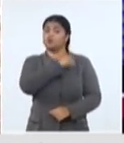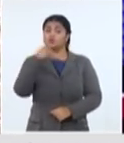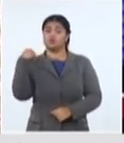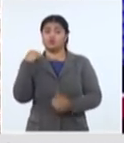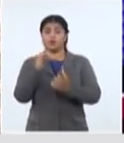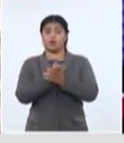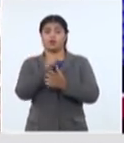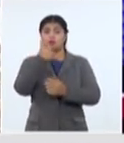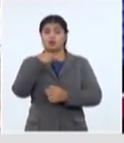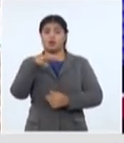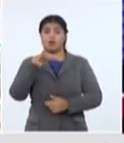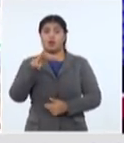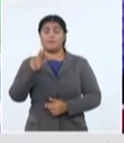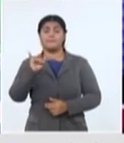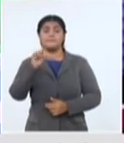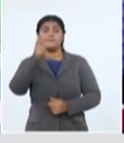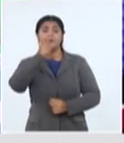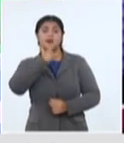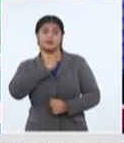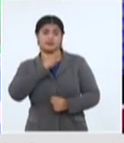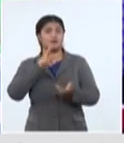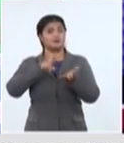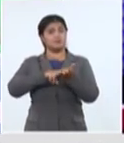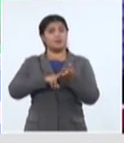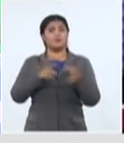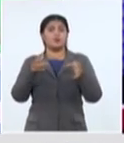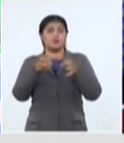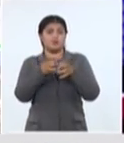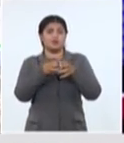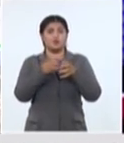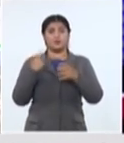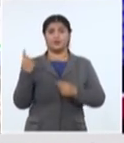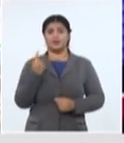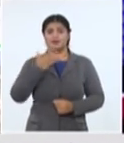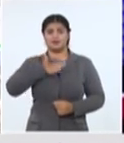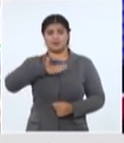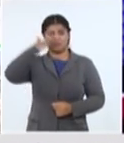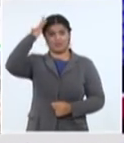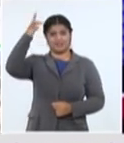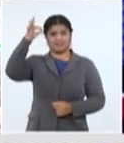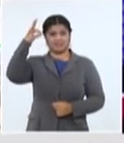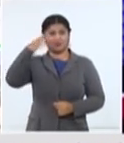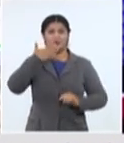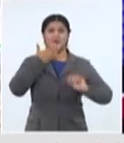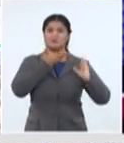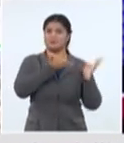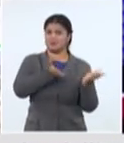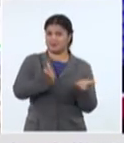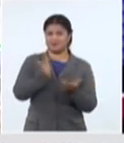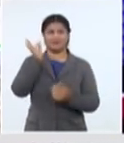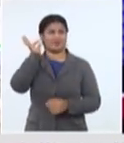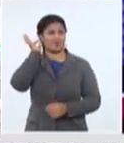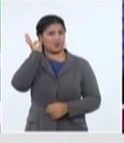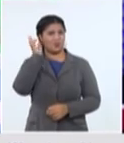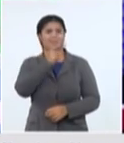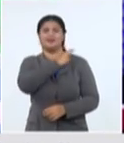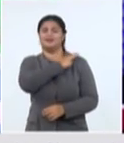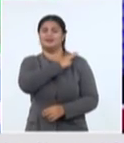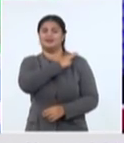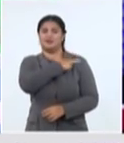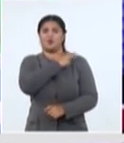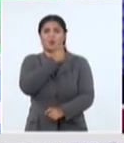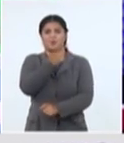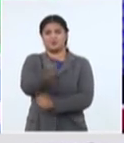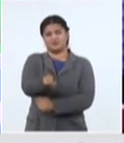Nacional de Psicología. Bienvenida, doctora. Un gusto tremendo tenerla hoy en nuestra transmisión. Bueno, buenos días también